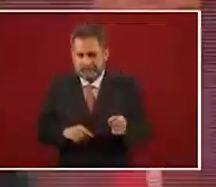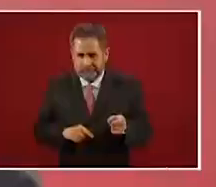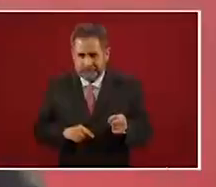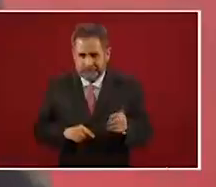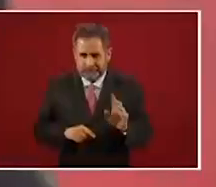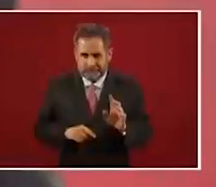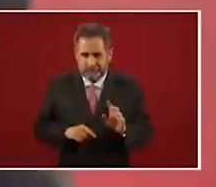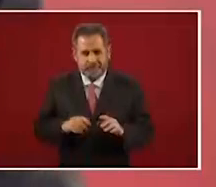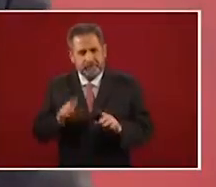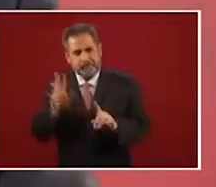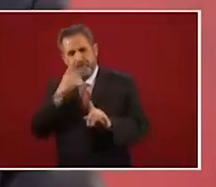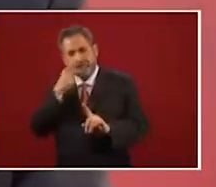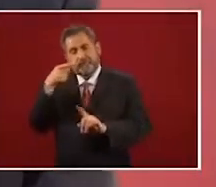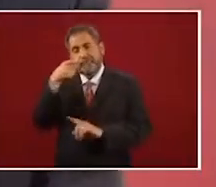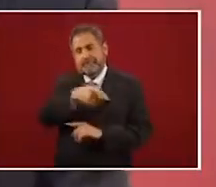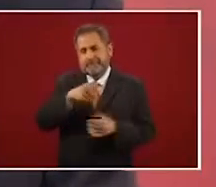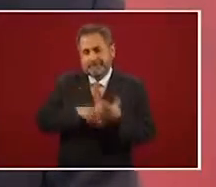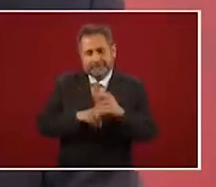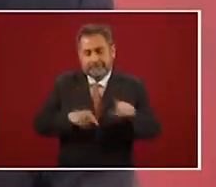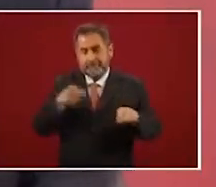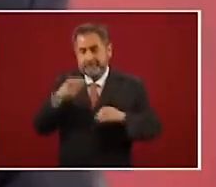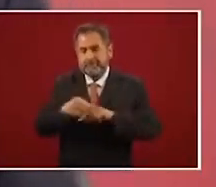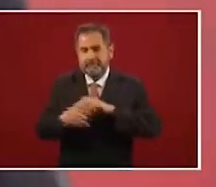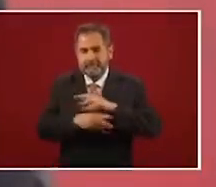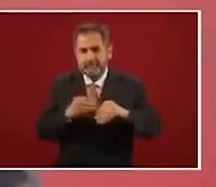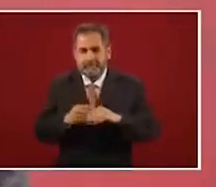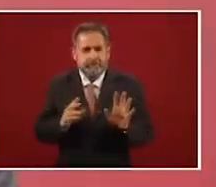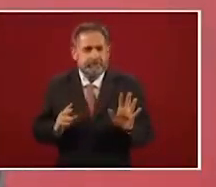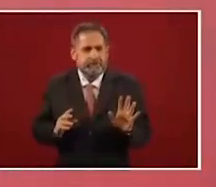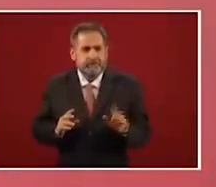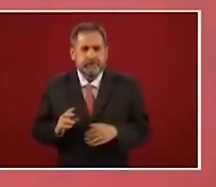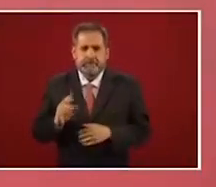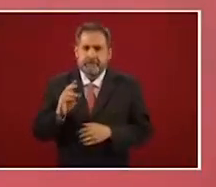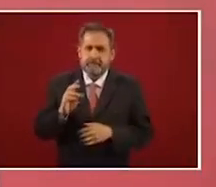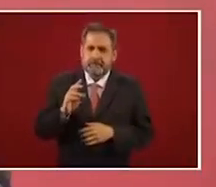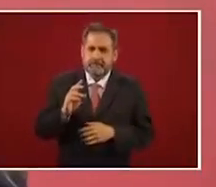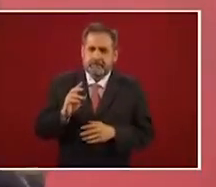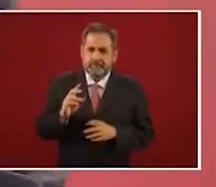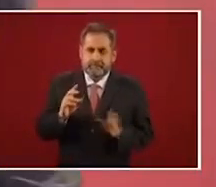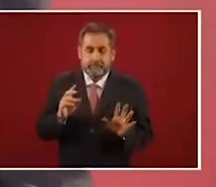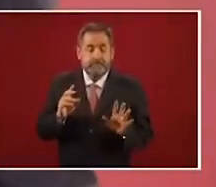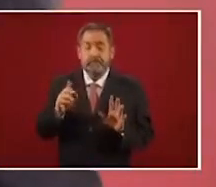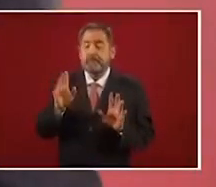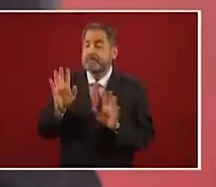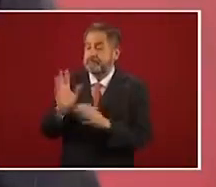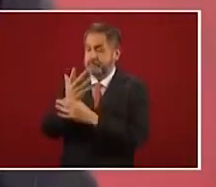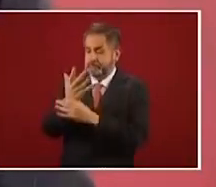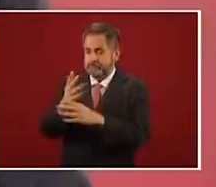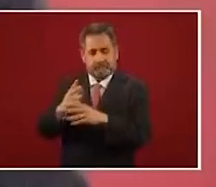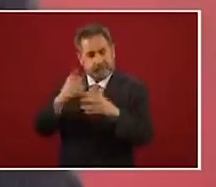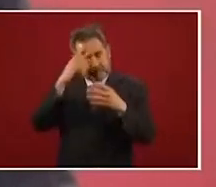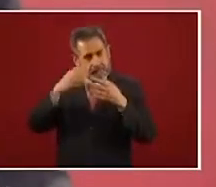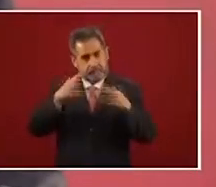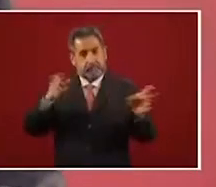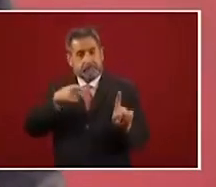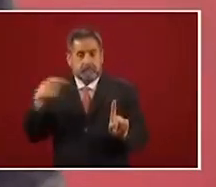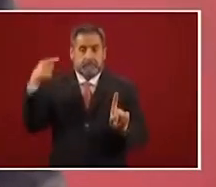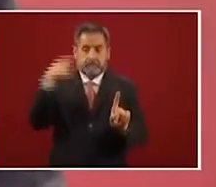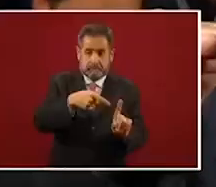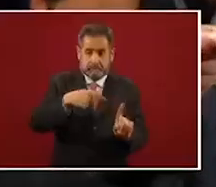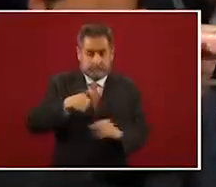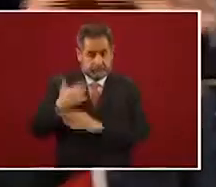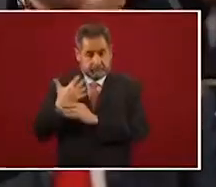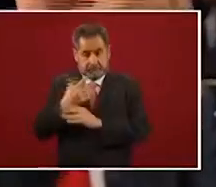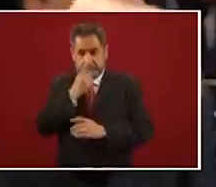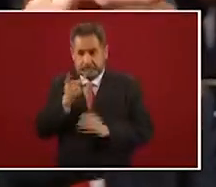Ladrón, bueno, sí, sí, bueno, defraudador, o sea, defraudador al final, porque sí, ahí está el proceso, hablo presidente. En general. Está el proceso